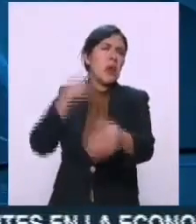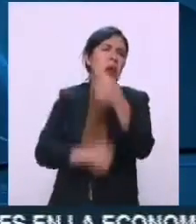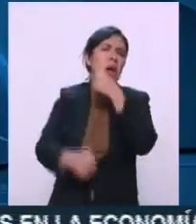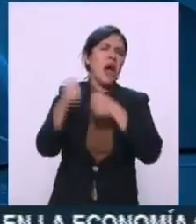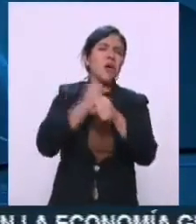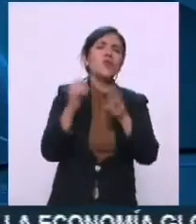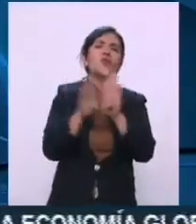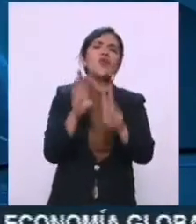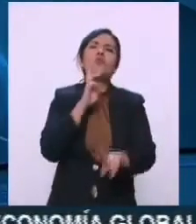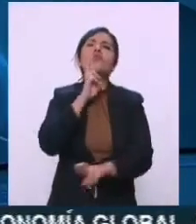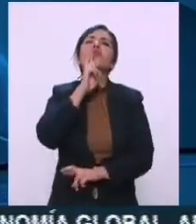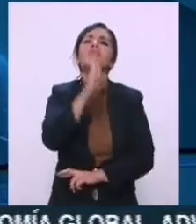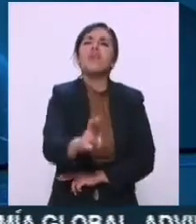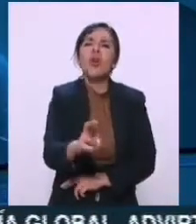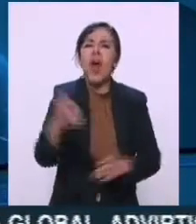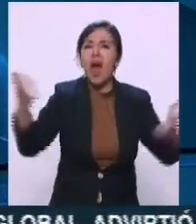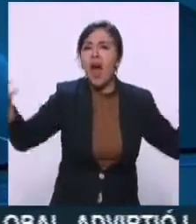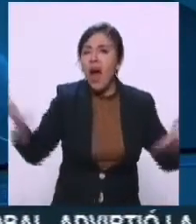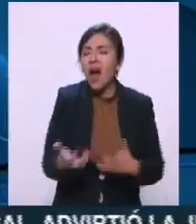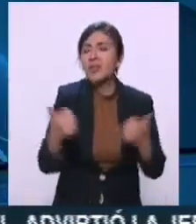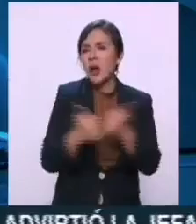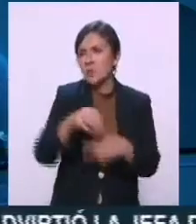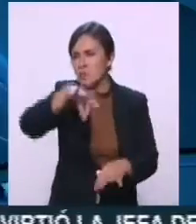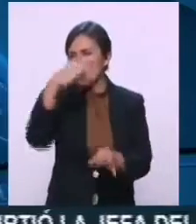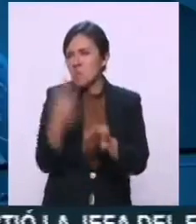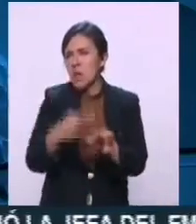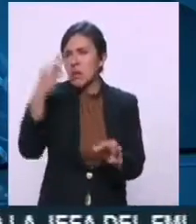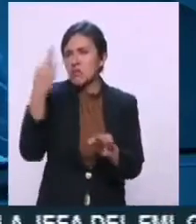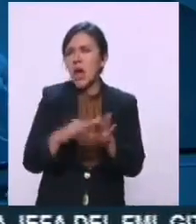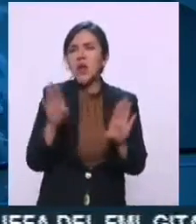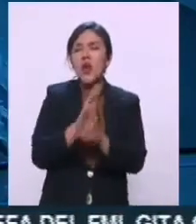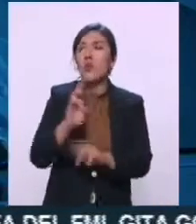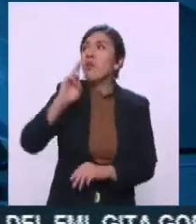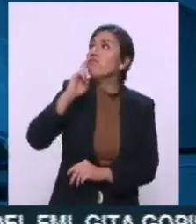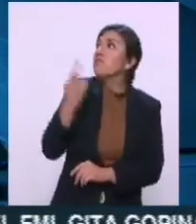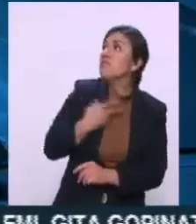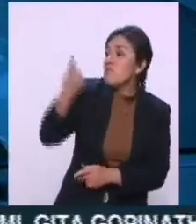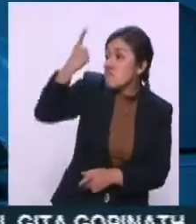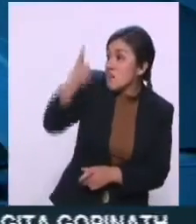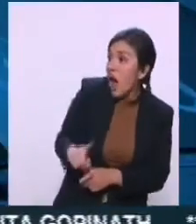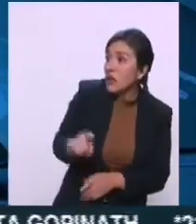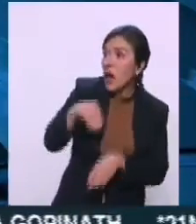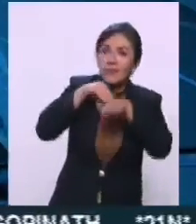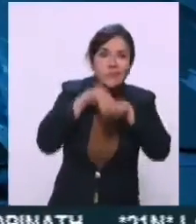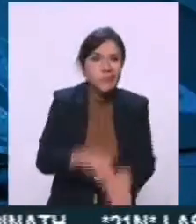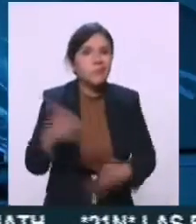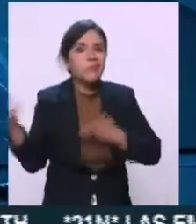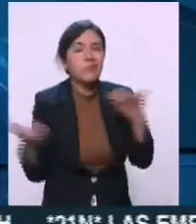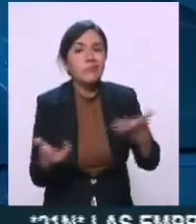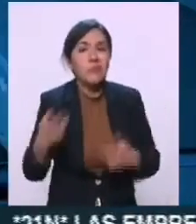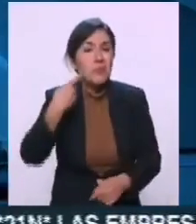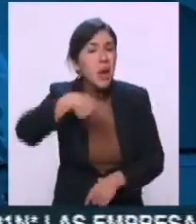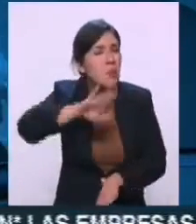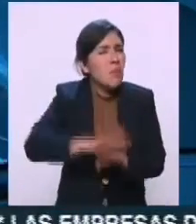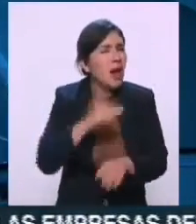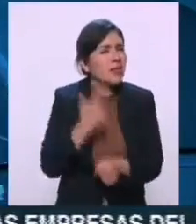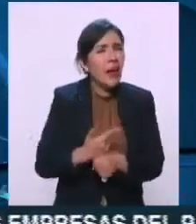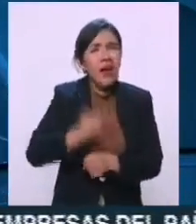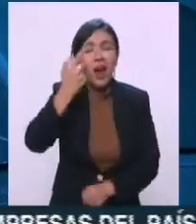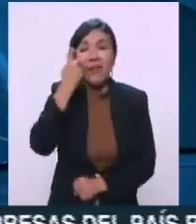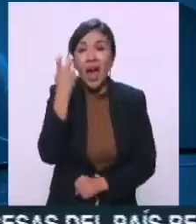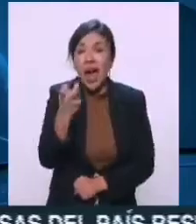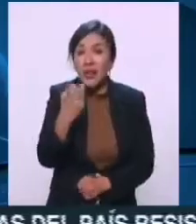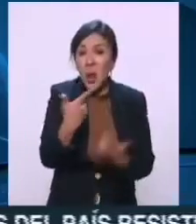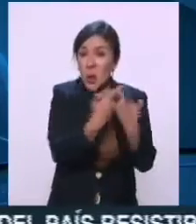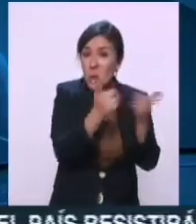Cómo responden acciones concertadas, cómo reciben instrucciones por radio, en fin. Pero lo más grave de todo es que